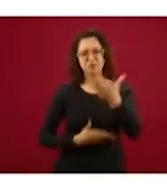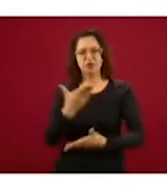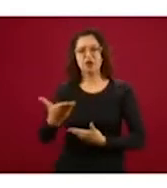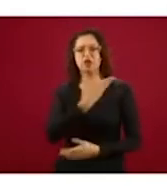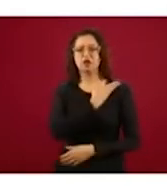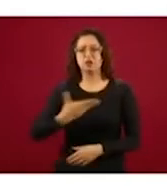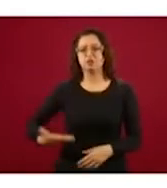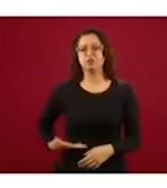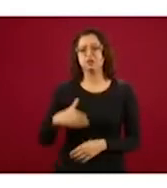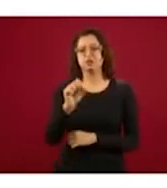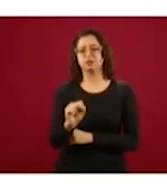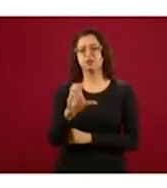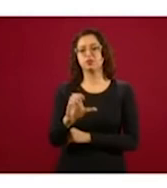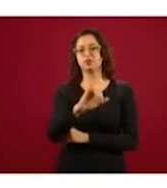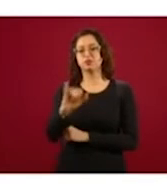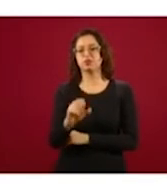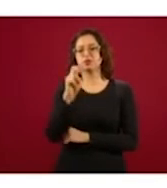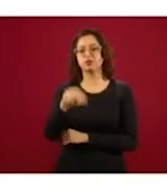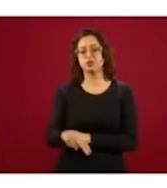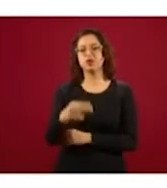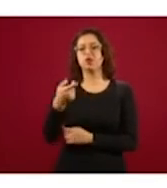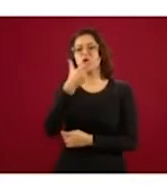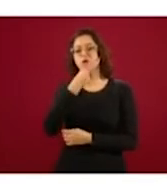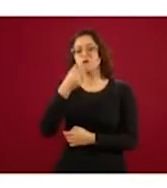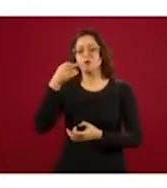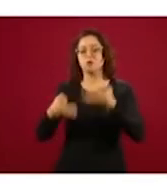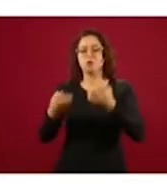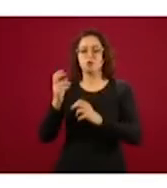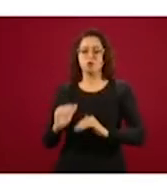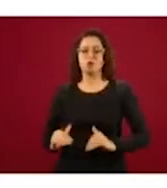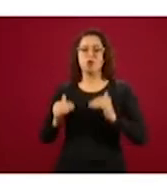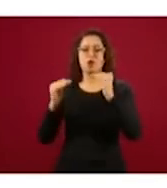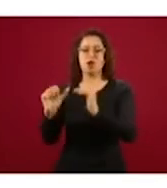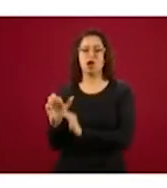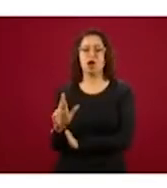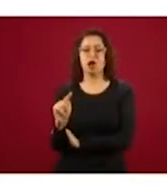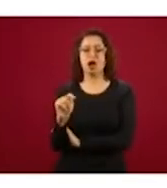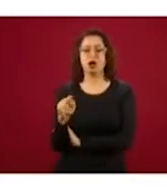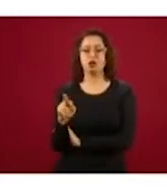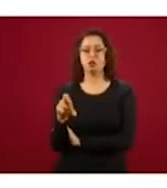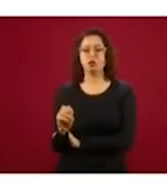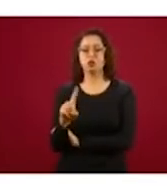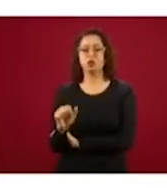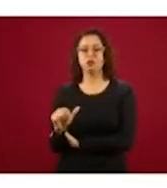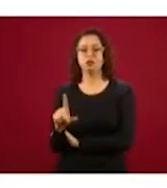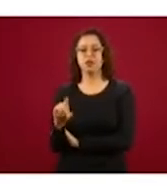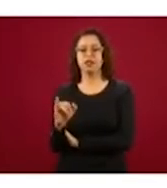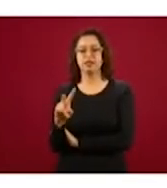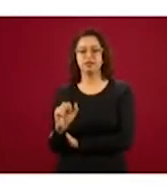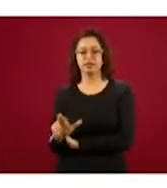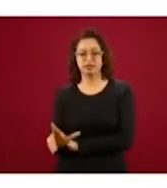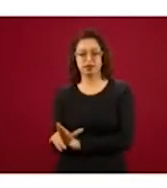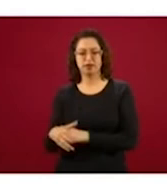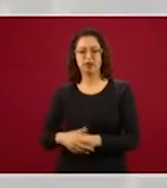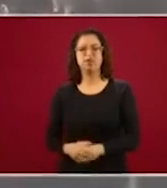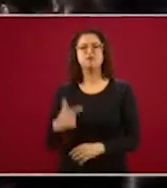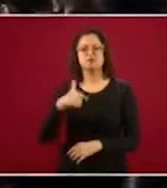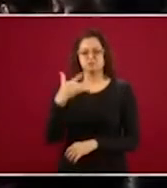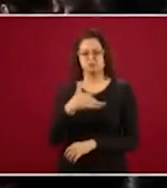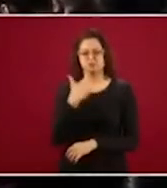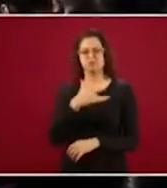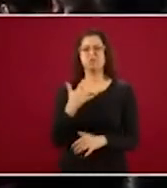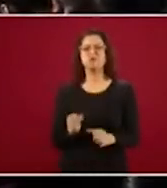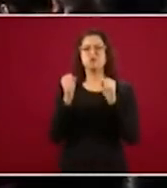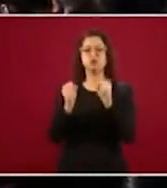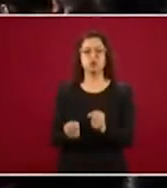de la suprema corte de justicia ministro arturo saldívar lelo de larrea estoy convencido de que si nos